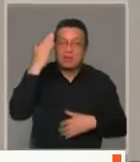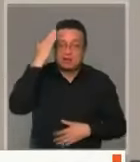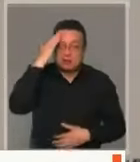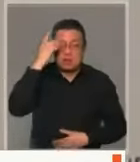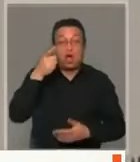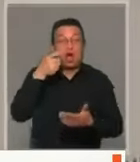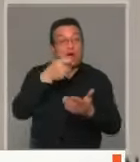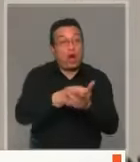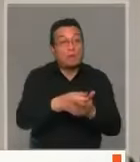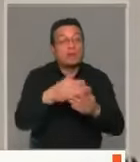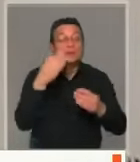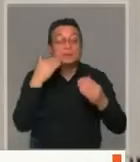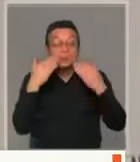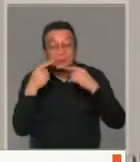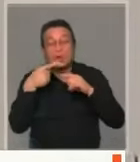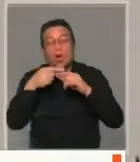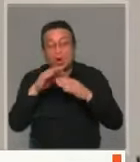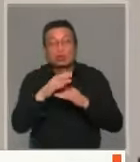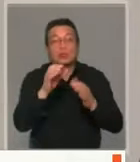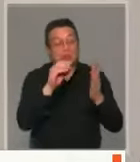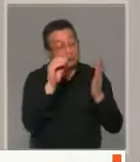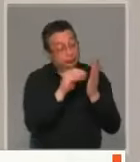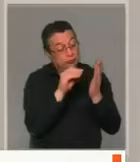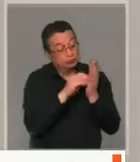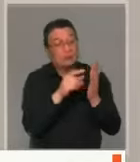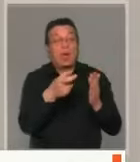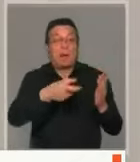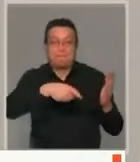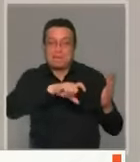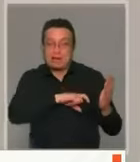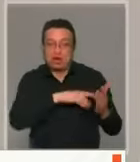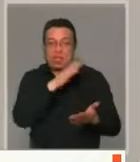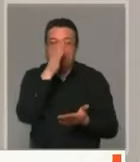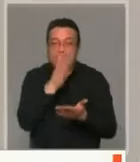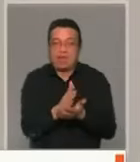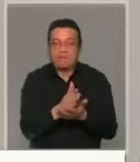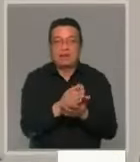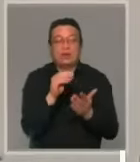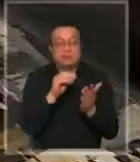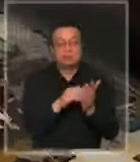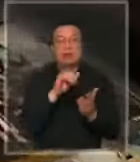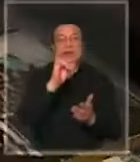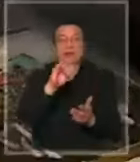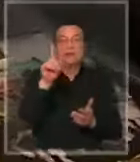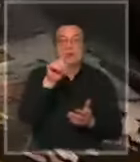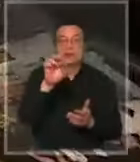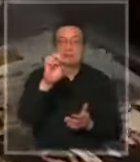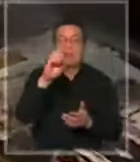productos cosméticos, asegúrese que los rótulos vengan en español y cuente con registro sanitario.